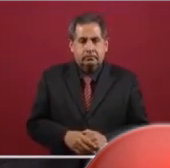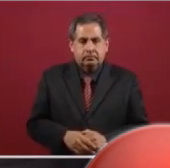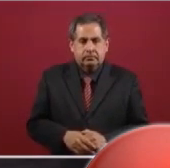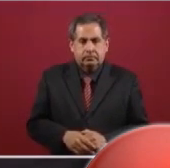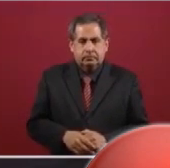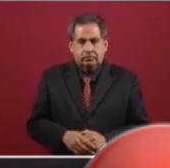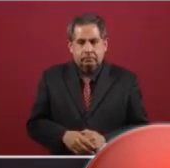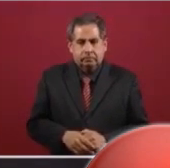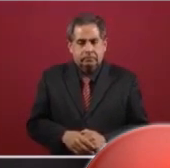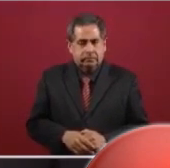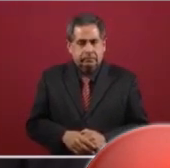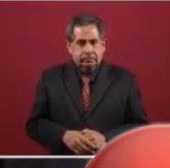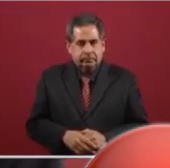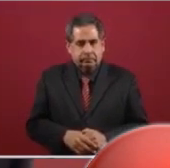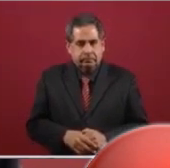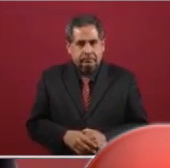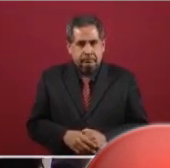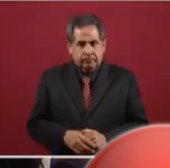Estamos